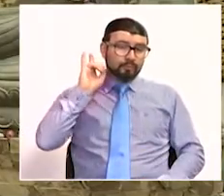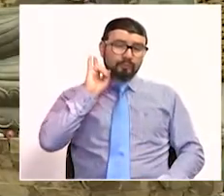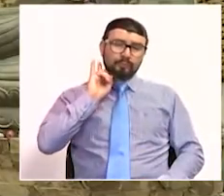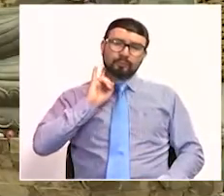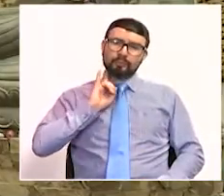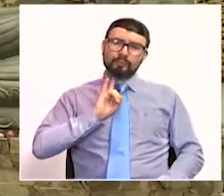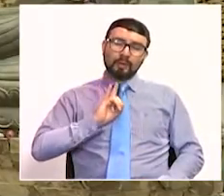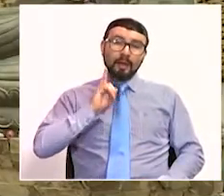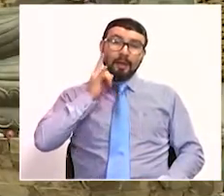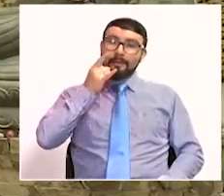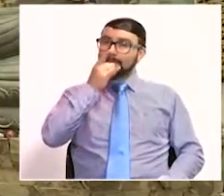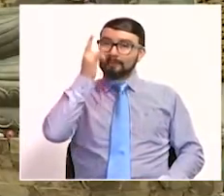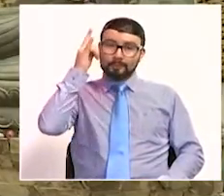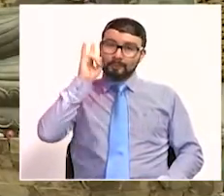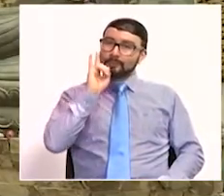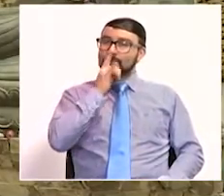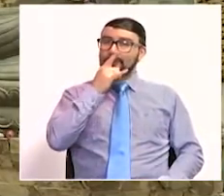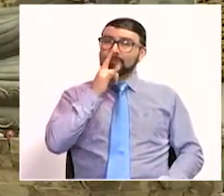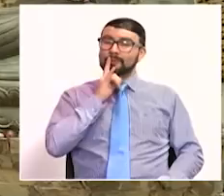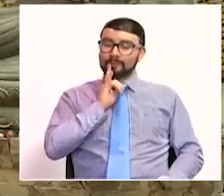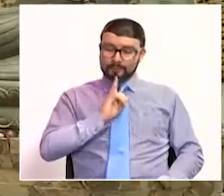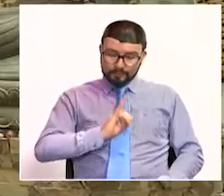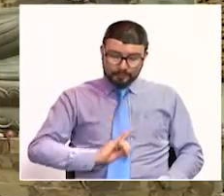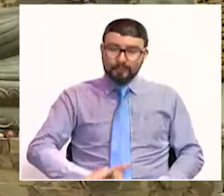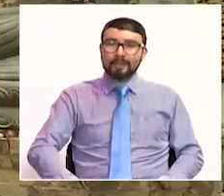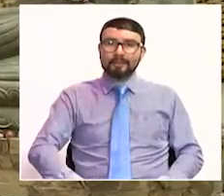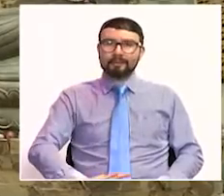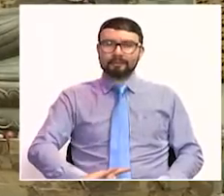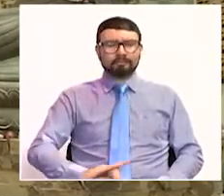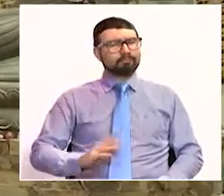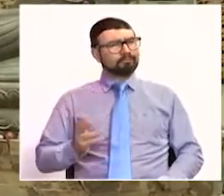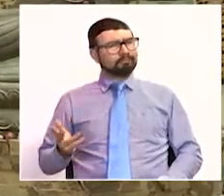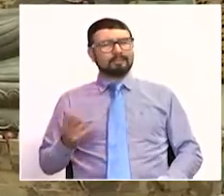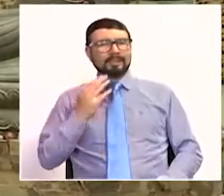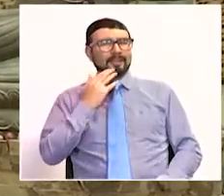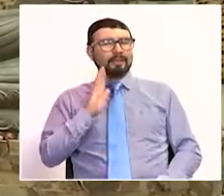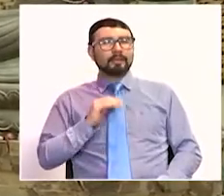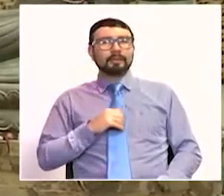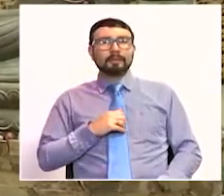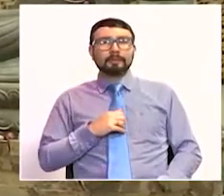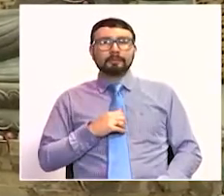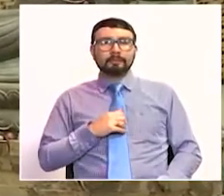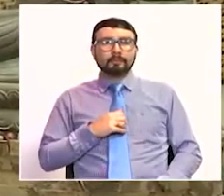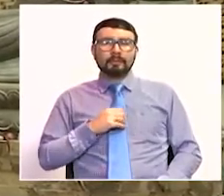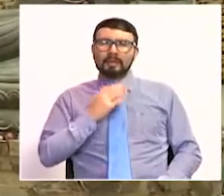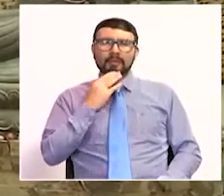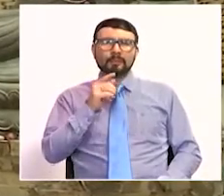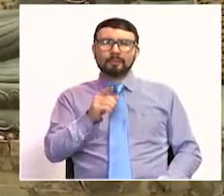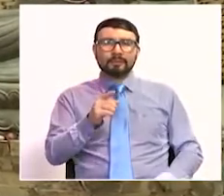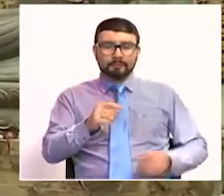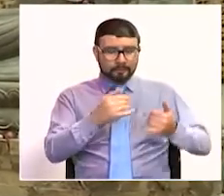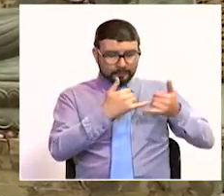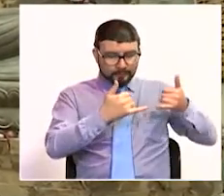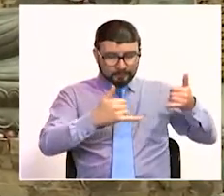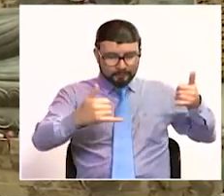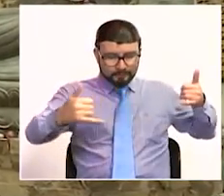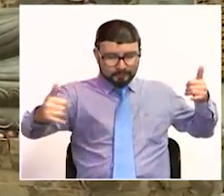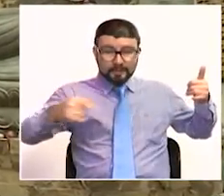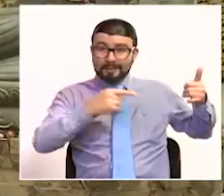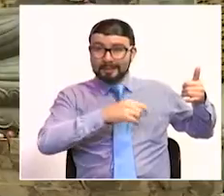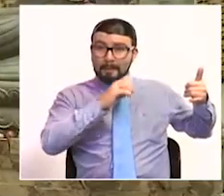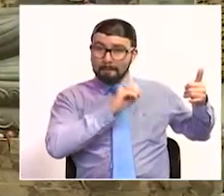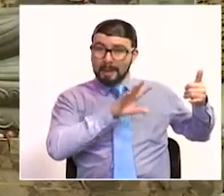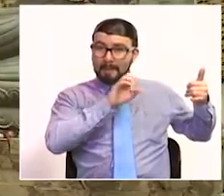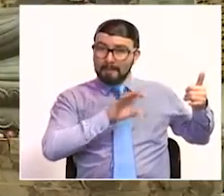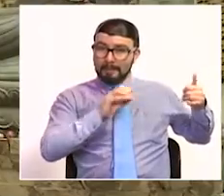todos hacemos un recorrido. Imaginémonos que fuéramos una instalación de Navidad y que tuviéramos